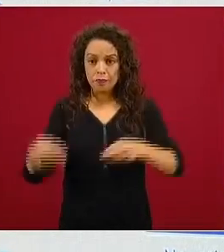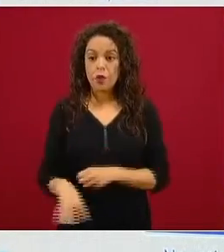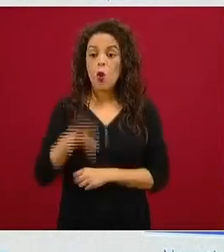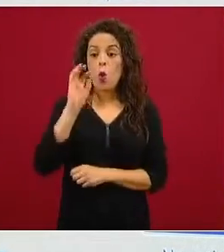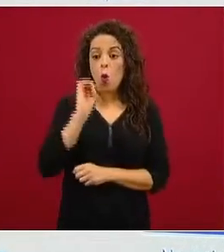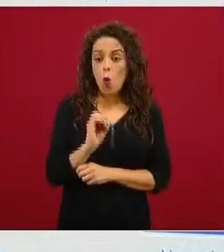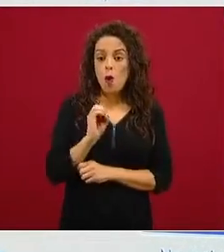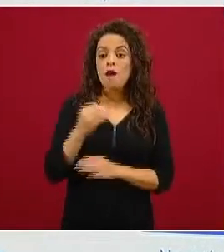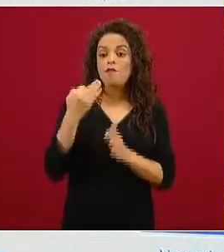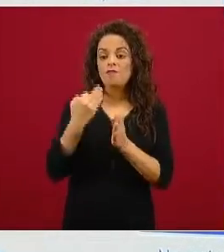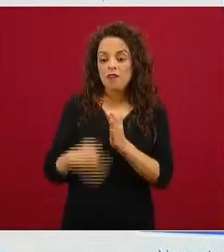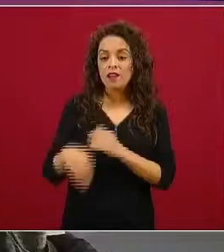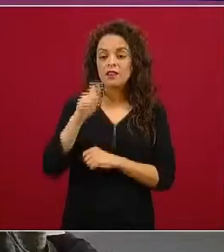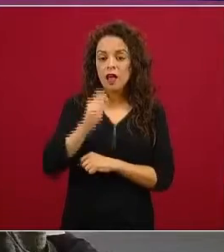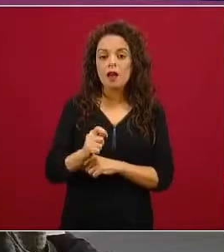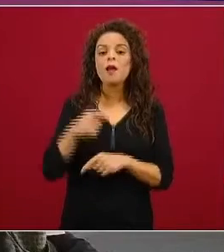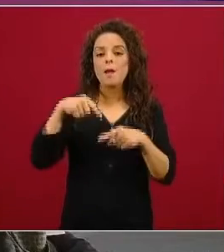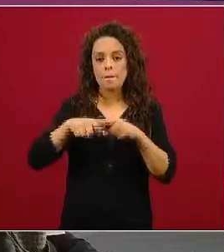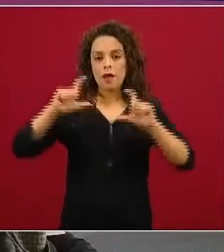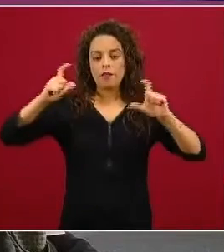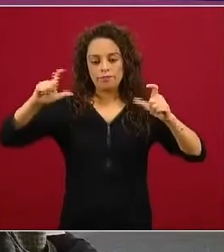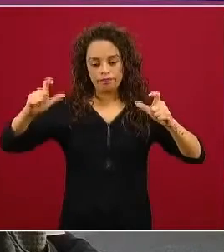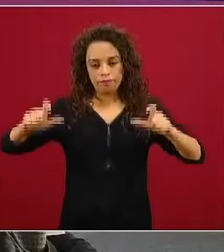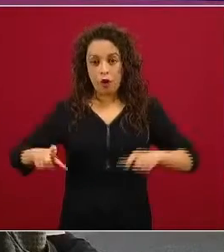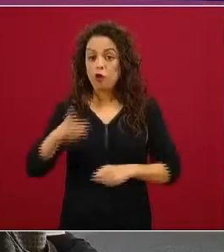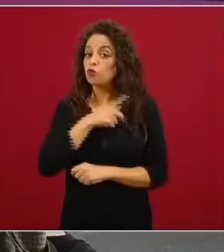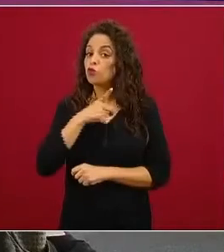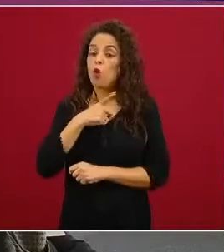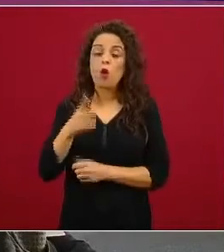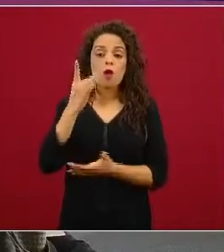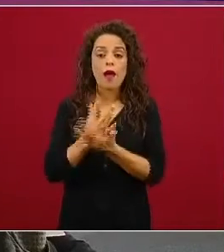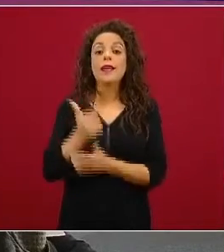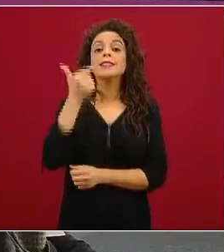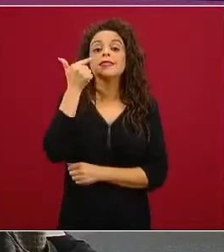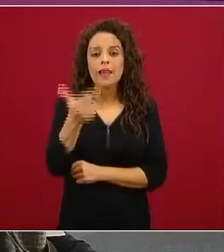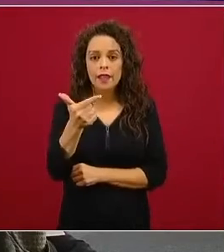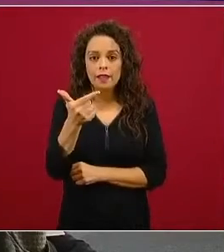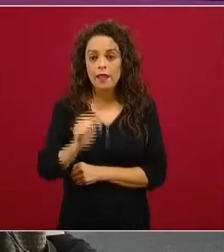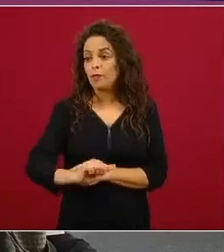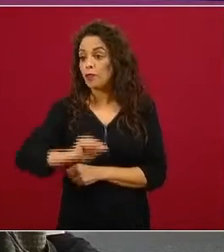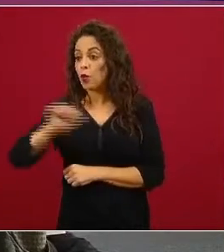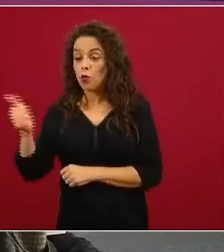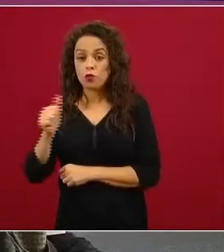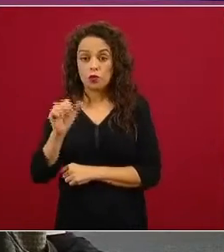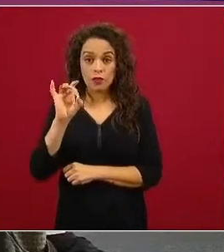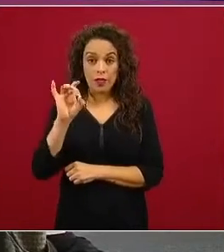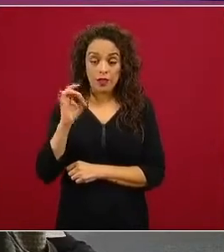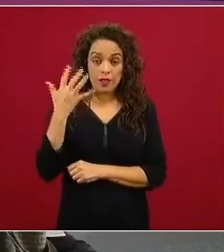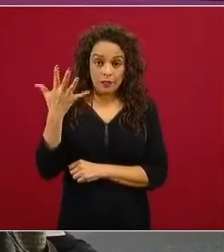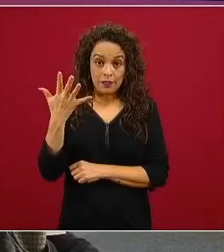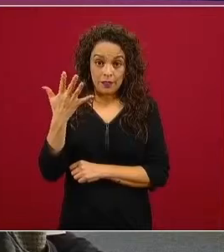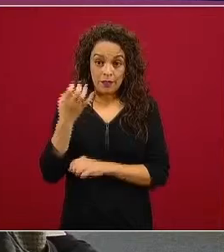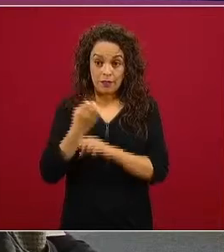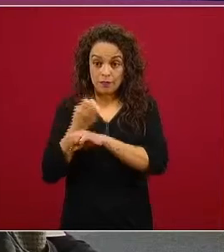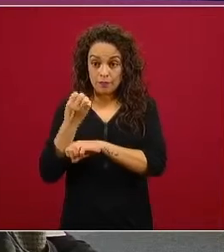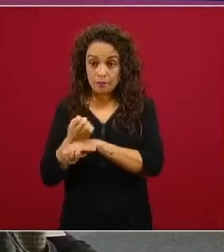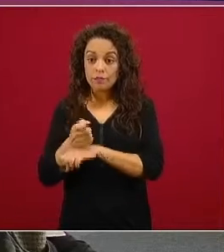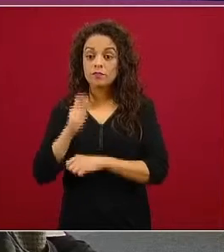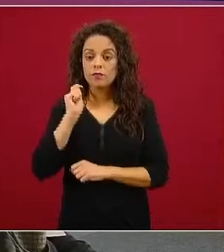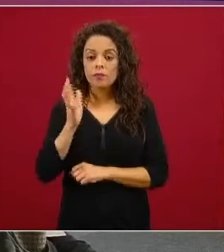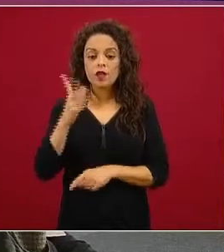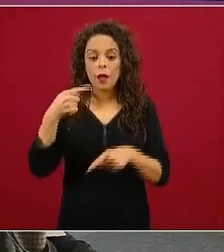de la epidemia. Hemos mostrado, lo mostró el doctor Alomía ayer con nuevo detalle, cada una de las 32 entidades federativas y